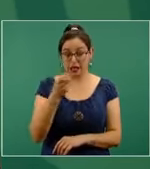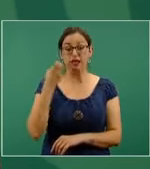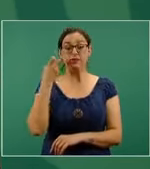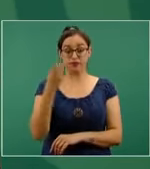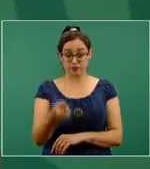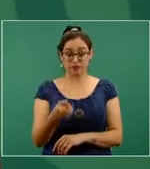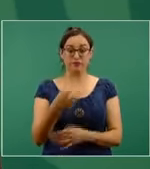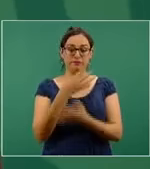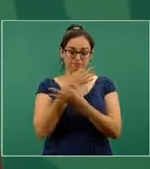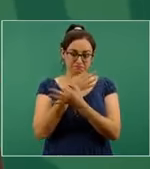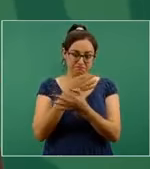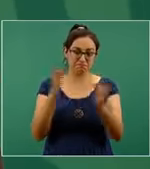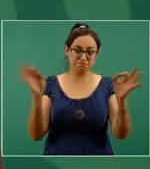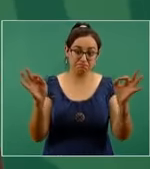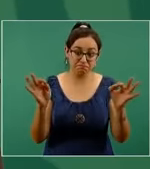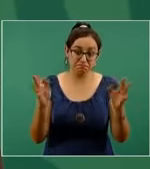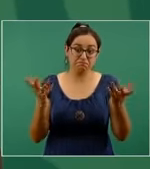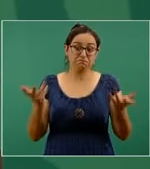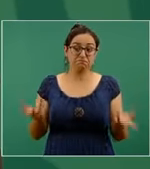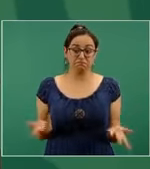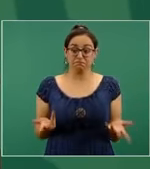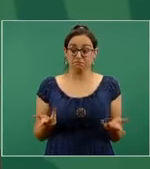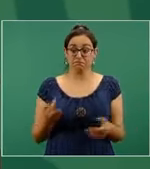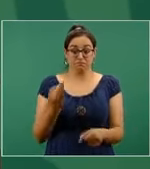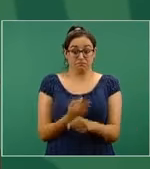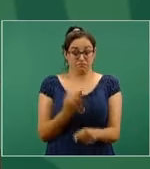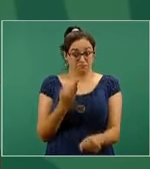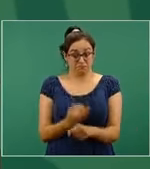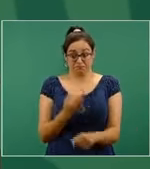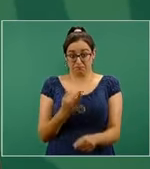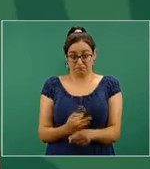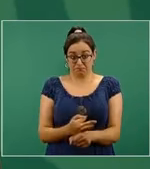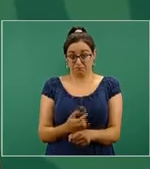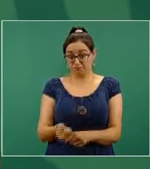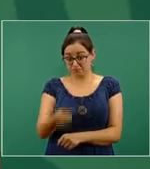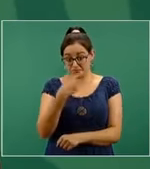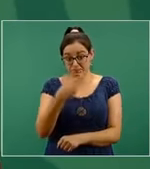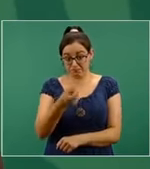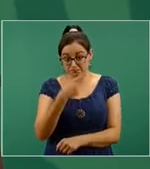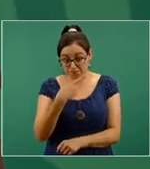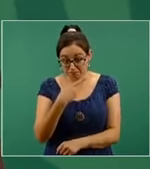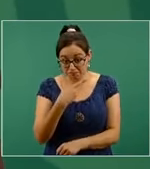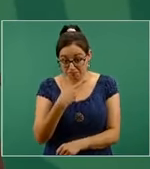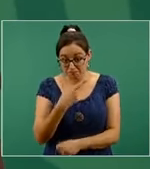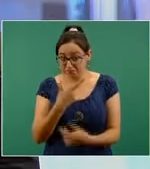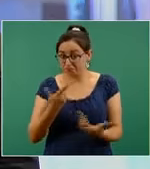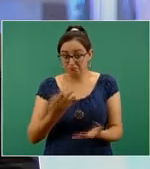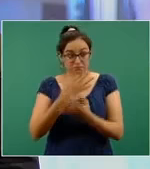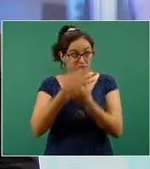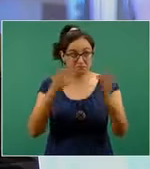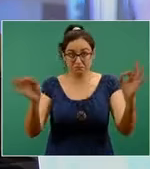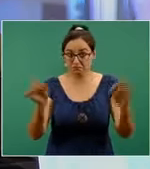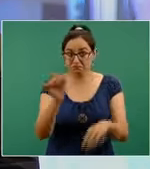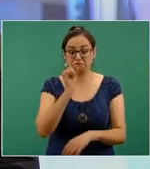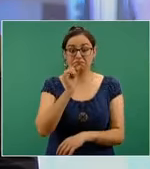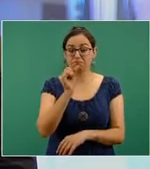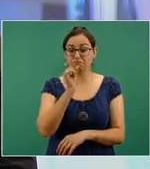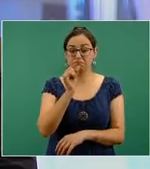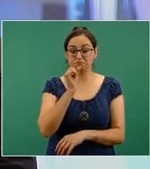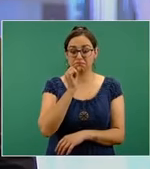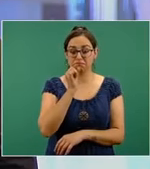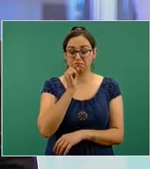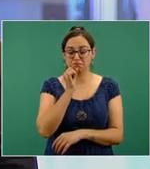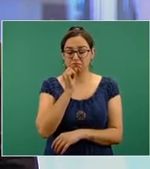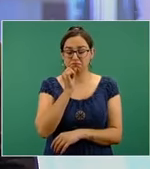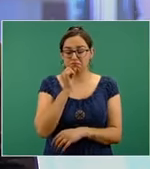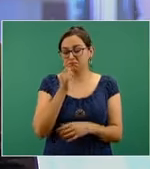posicionamientos oficiales. Si en un momento no se recomienda el uso de algún medicamento o no se dice que este medicamento sea